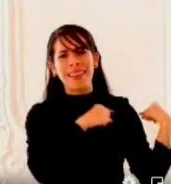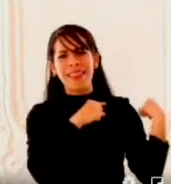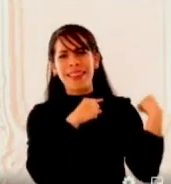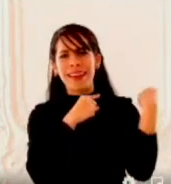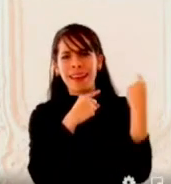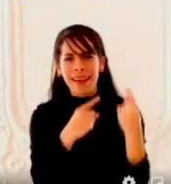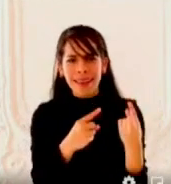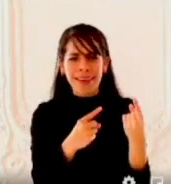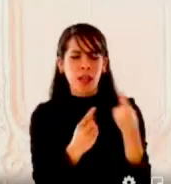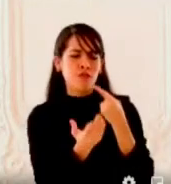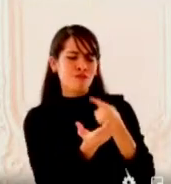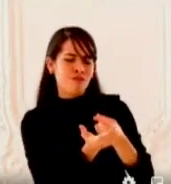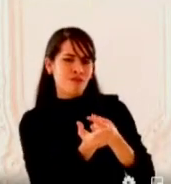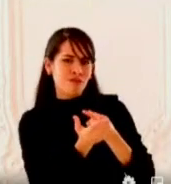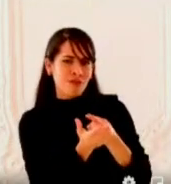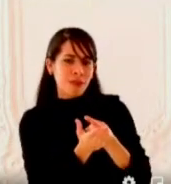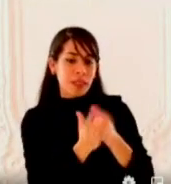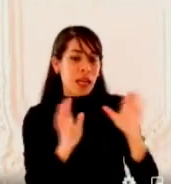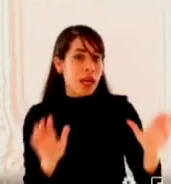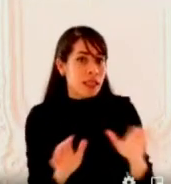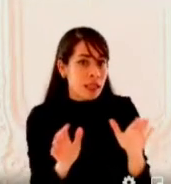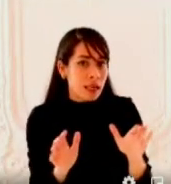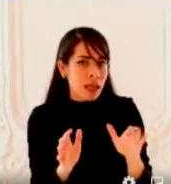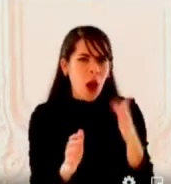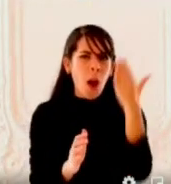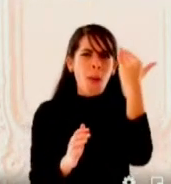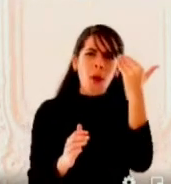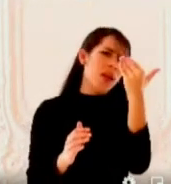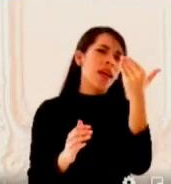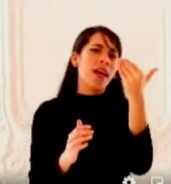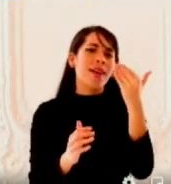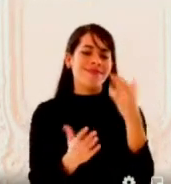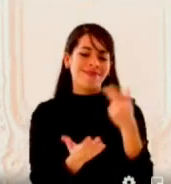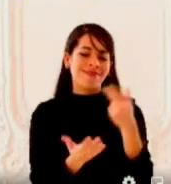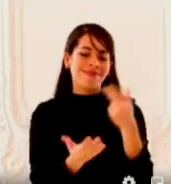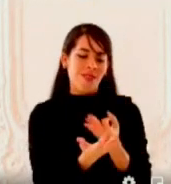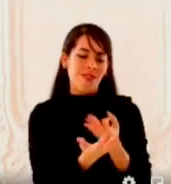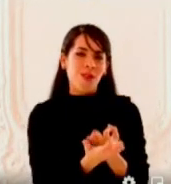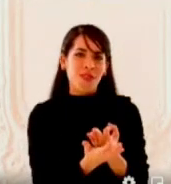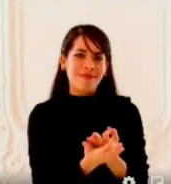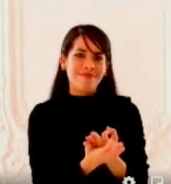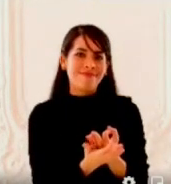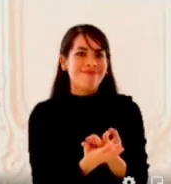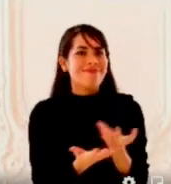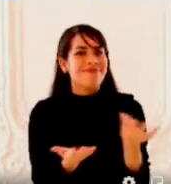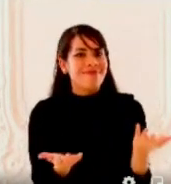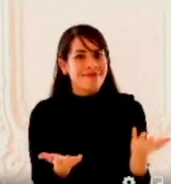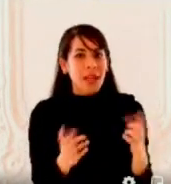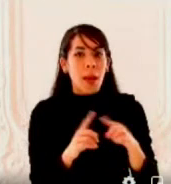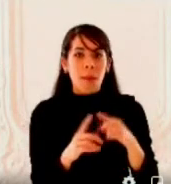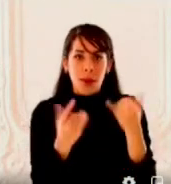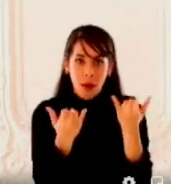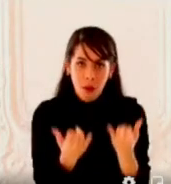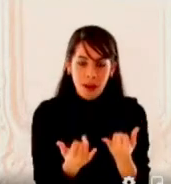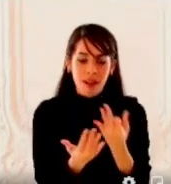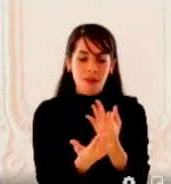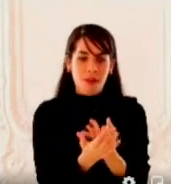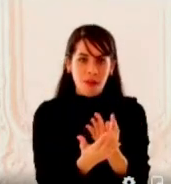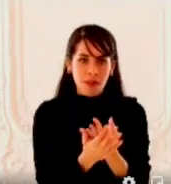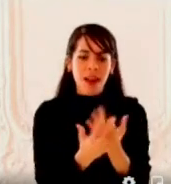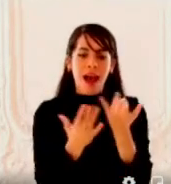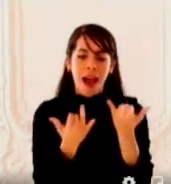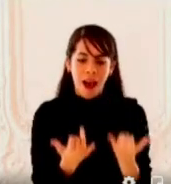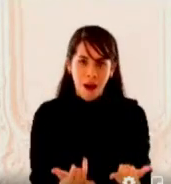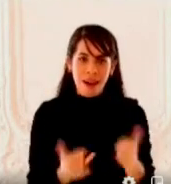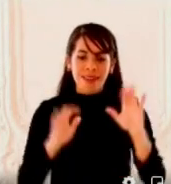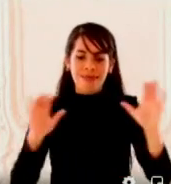se ha hecho principalmente es por falta de fondos. Ahora que tenemos los fondos, vamos a llevarla a cabo. Eso va